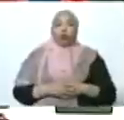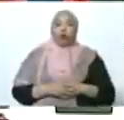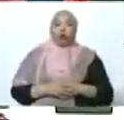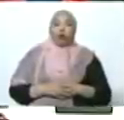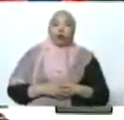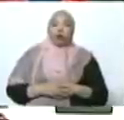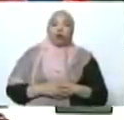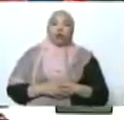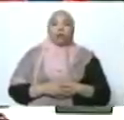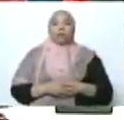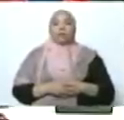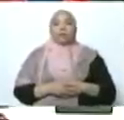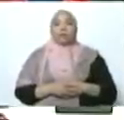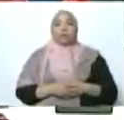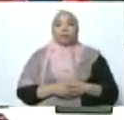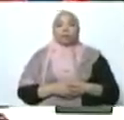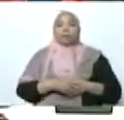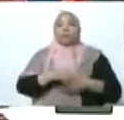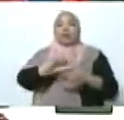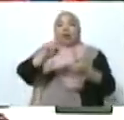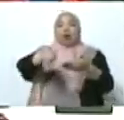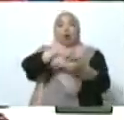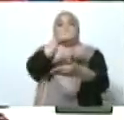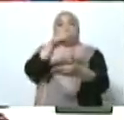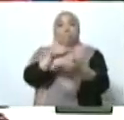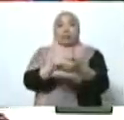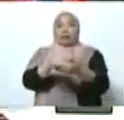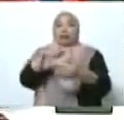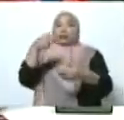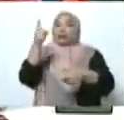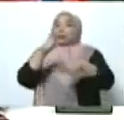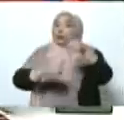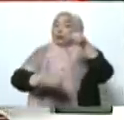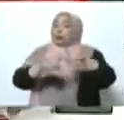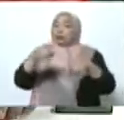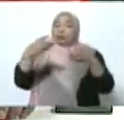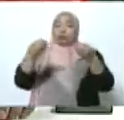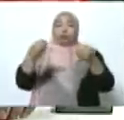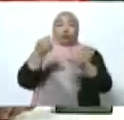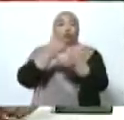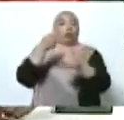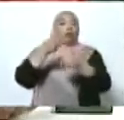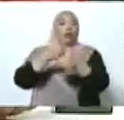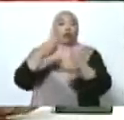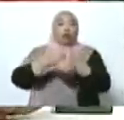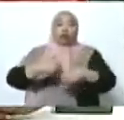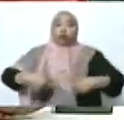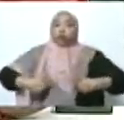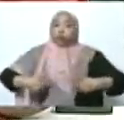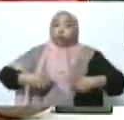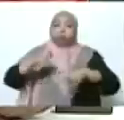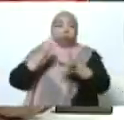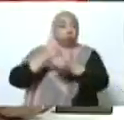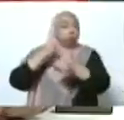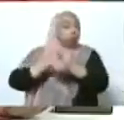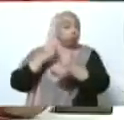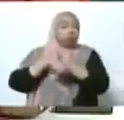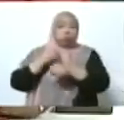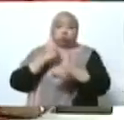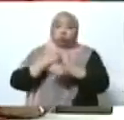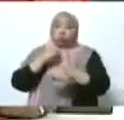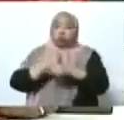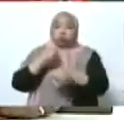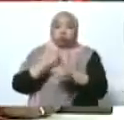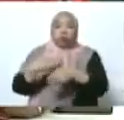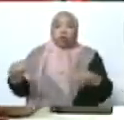completo con muchísimas tareas que realizar, y allí, que hasta ahora ha estado el compañero Julio